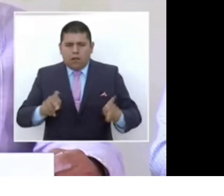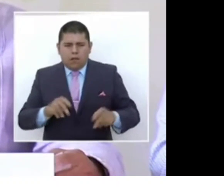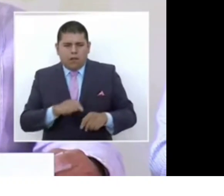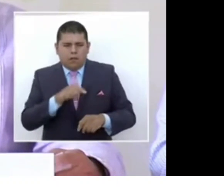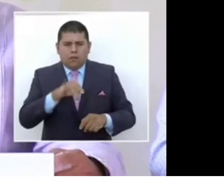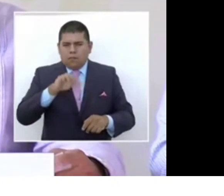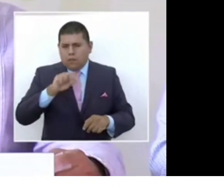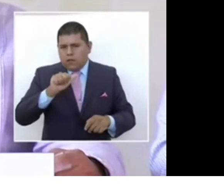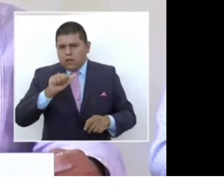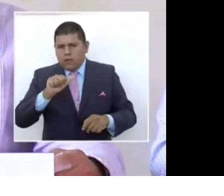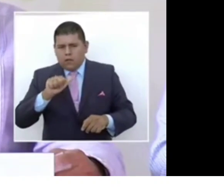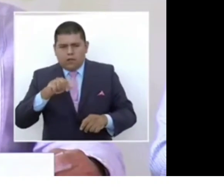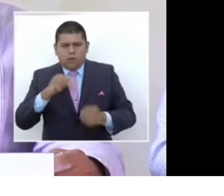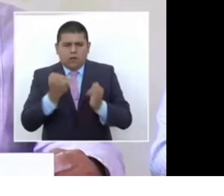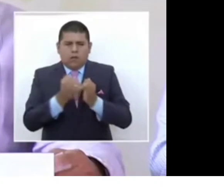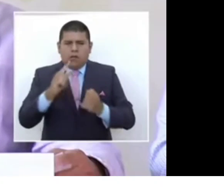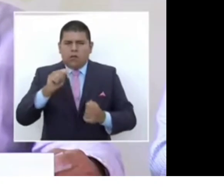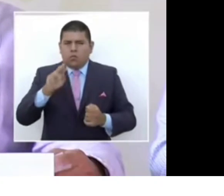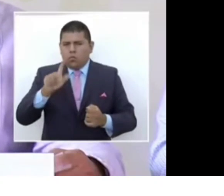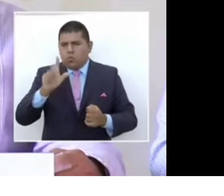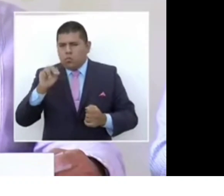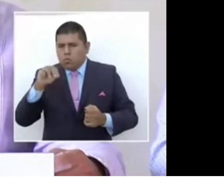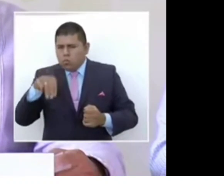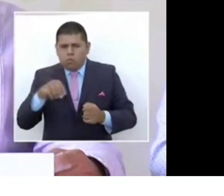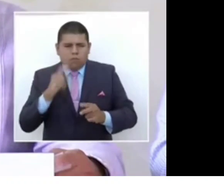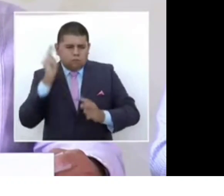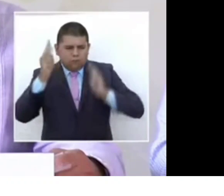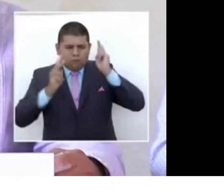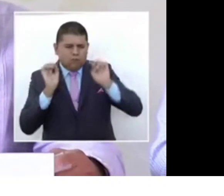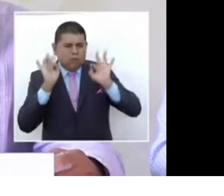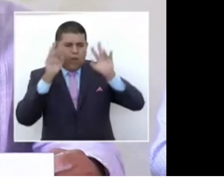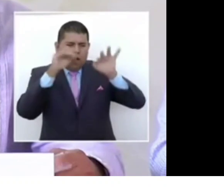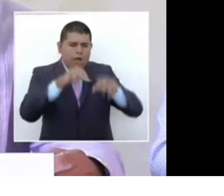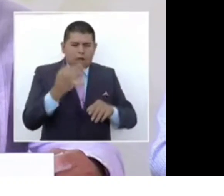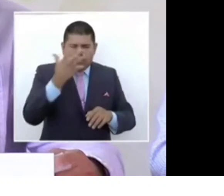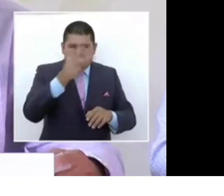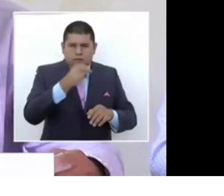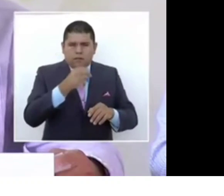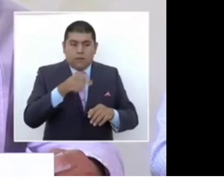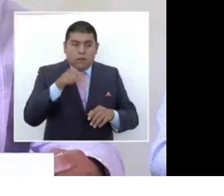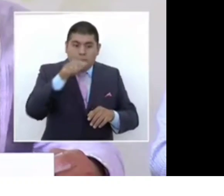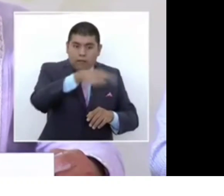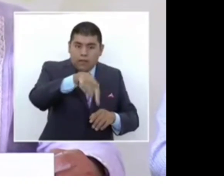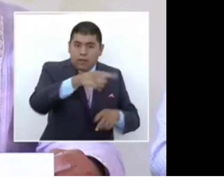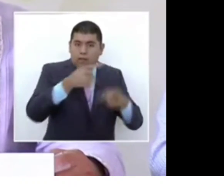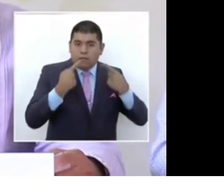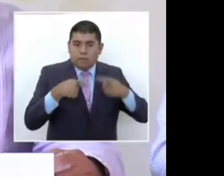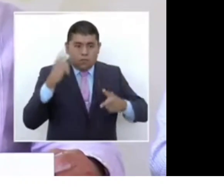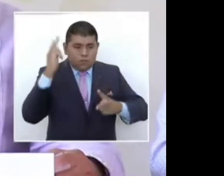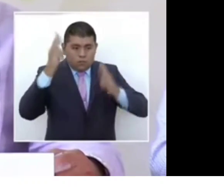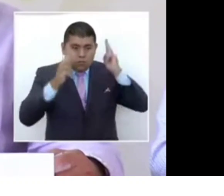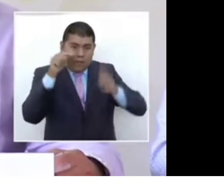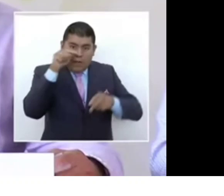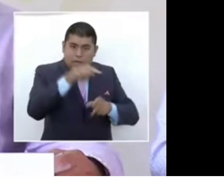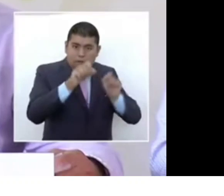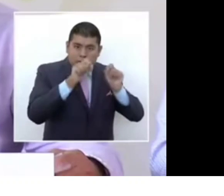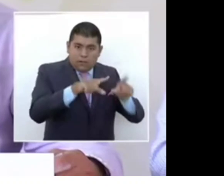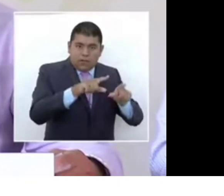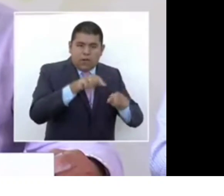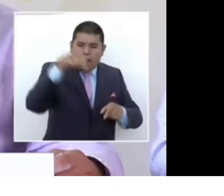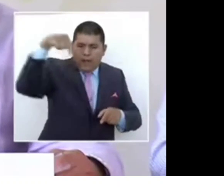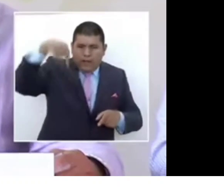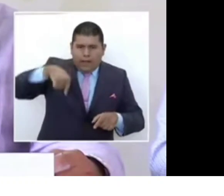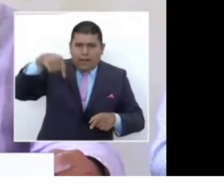Maya, a Tulum, y queremos que esos turistas que llegan a Cancún se